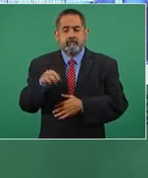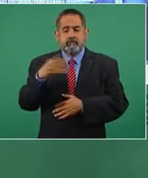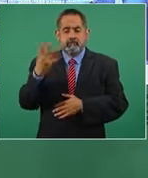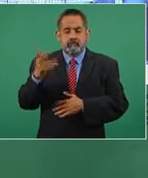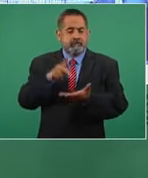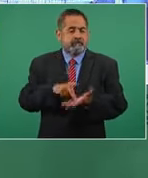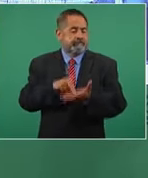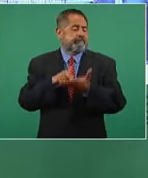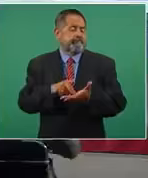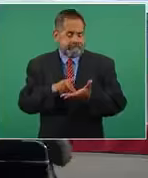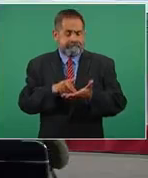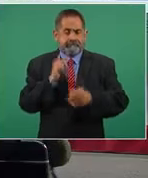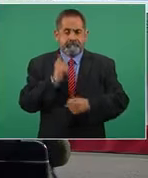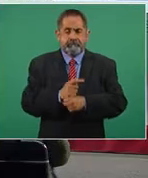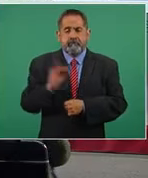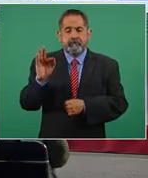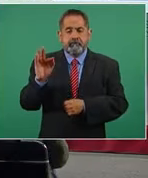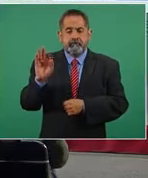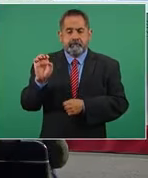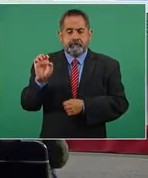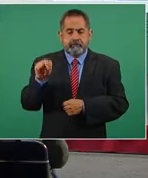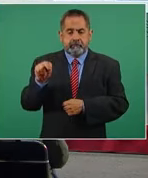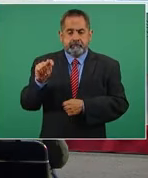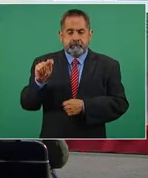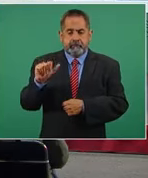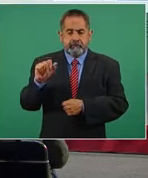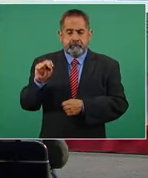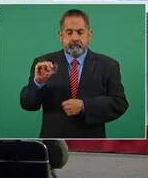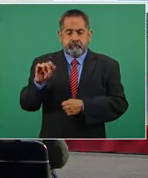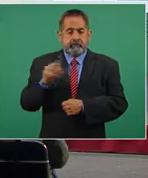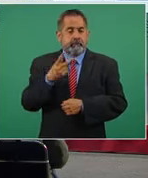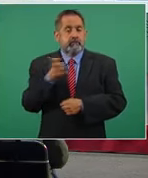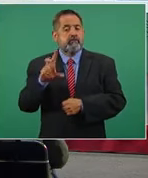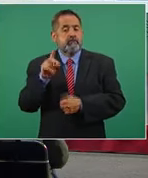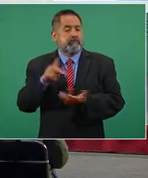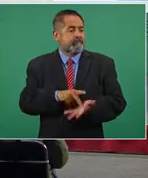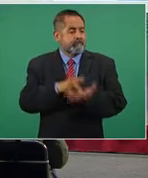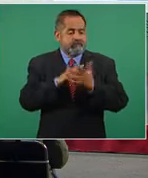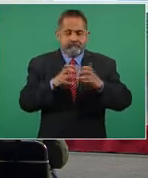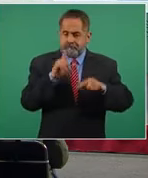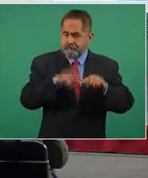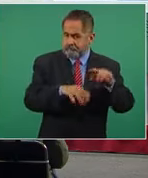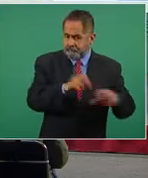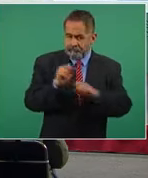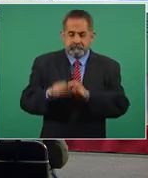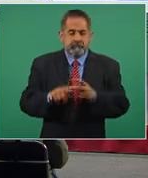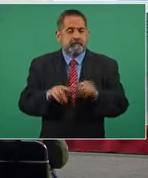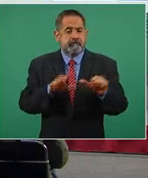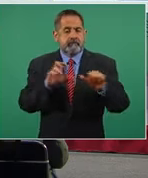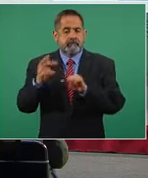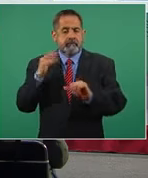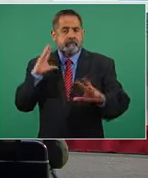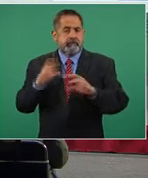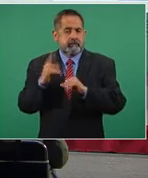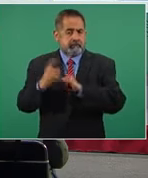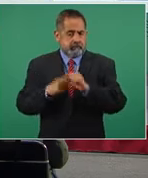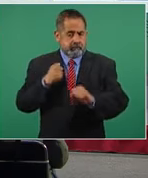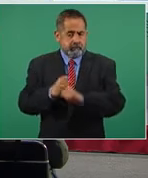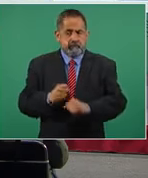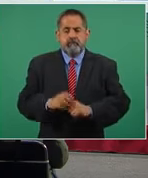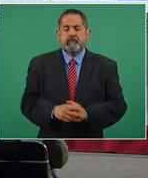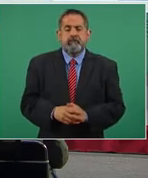20,443 kilogramos. Fentanilo, 230 kilogramos en el mes, 625 kilogramos en el